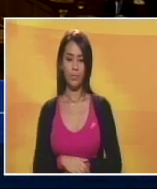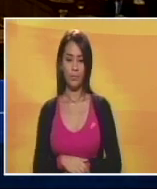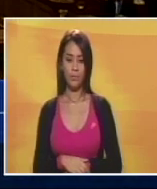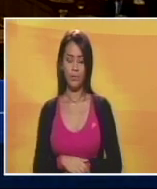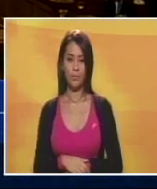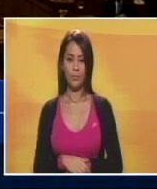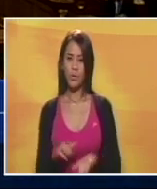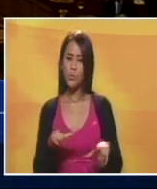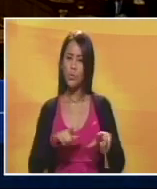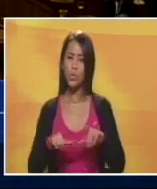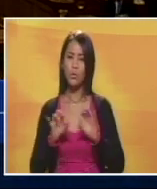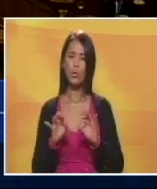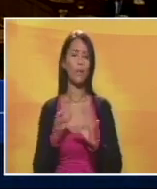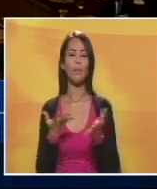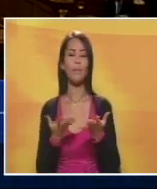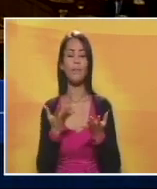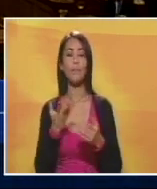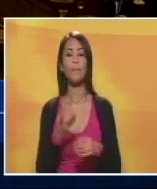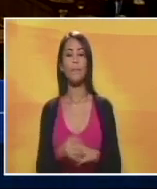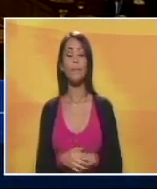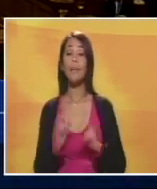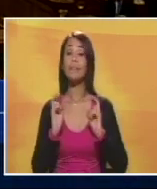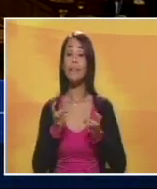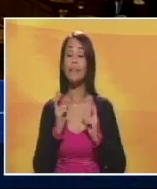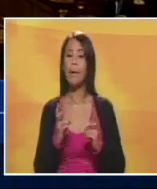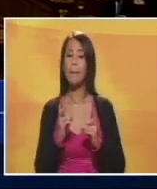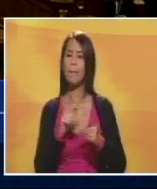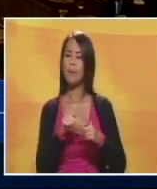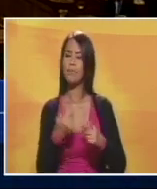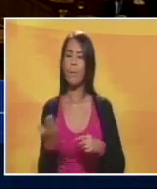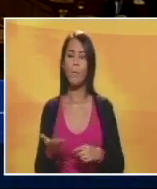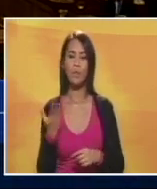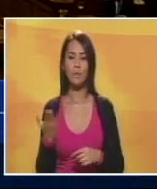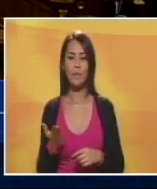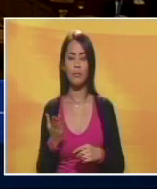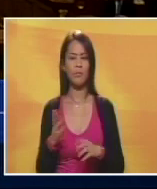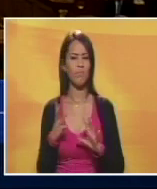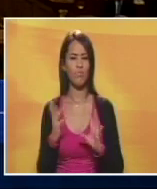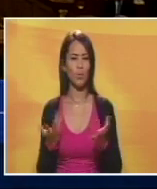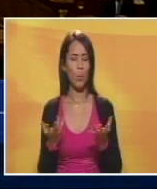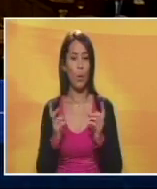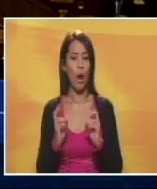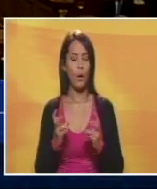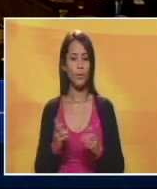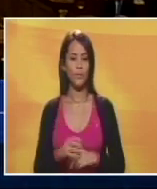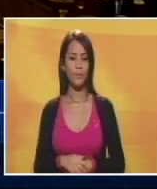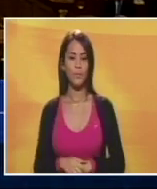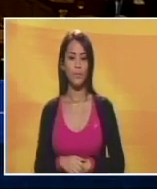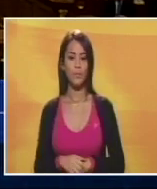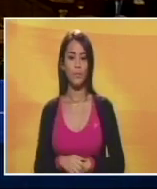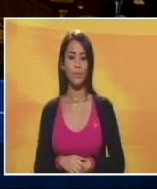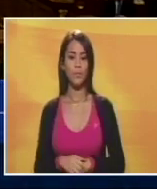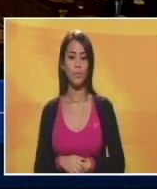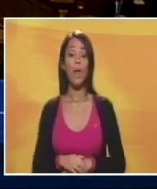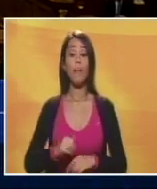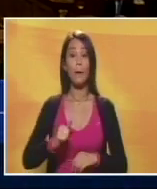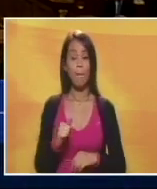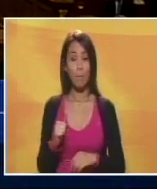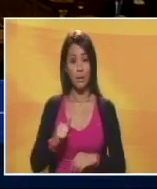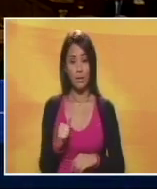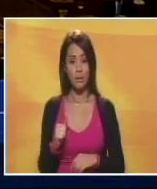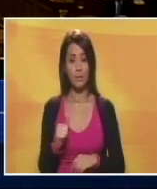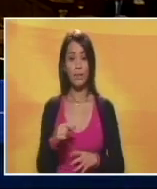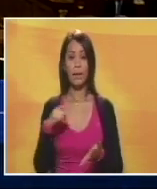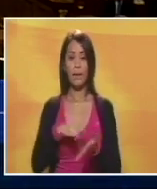puntos aquí en la sesión de la Asamblea Nacional también es tratar el caso de la comandancia de la Policía de Carabobo, donde